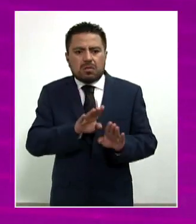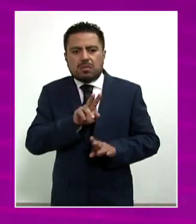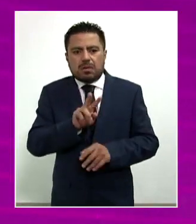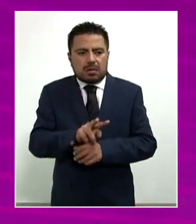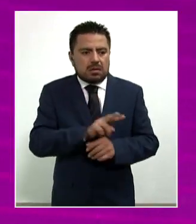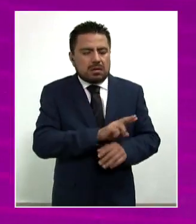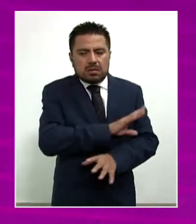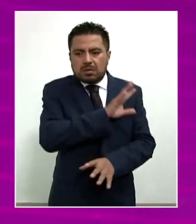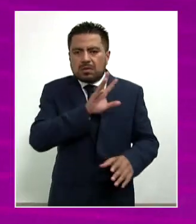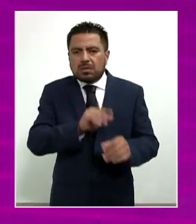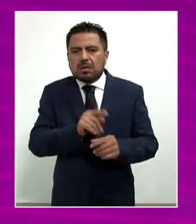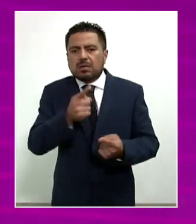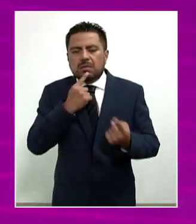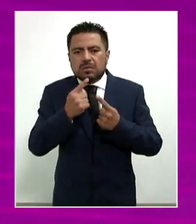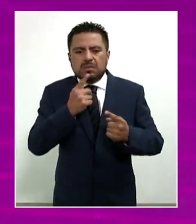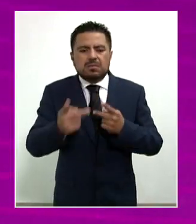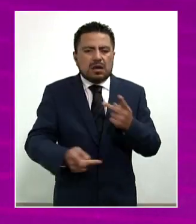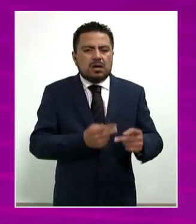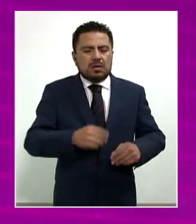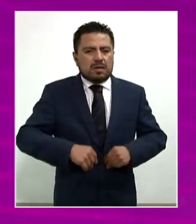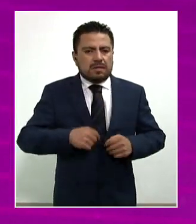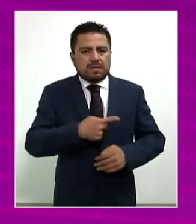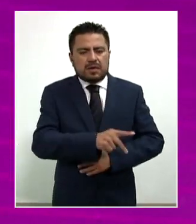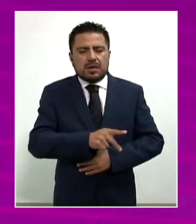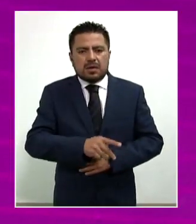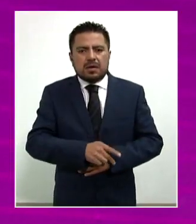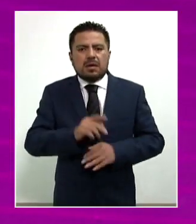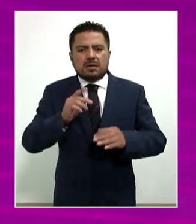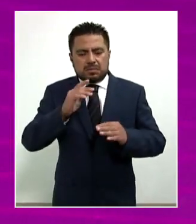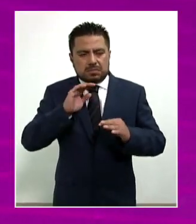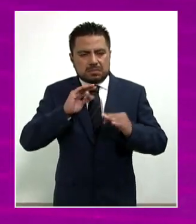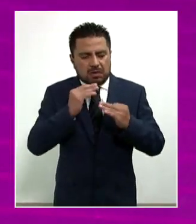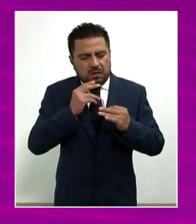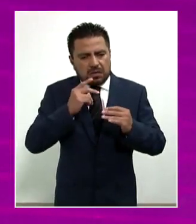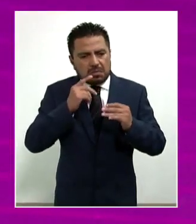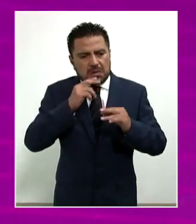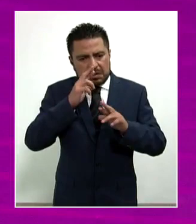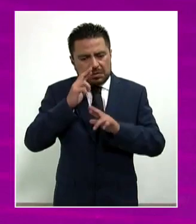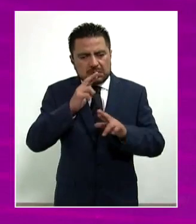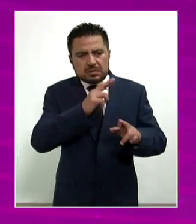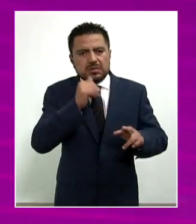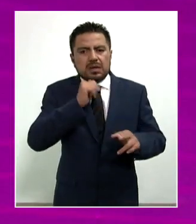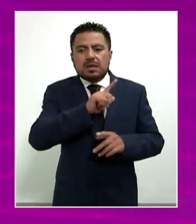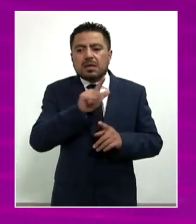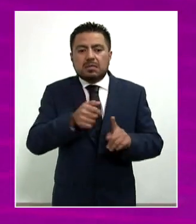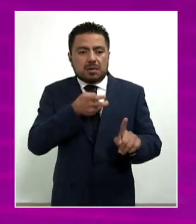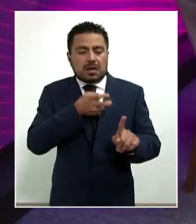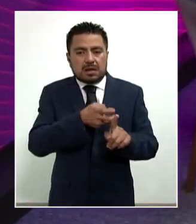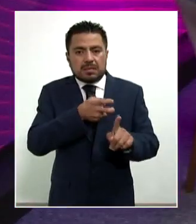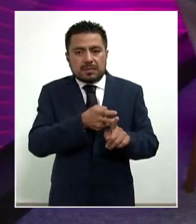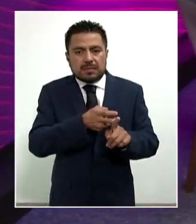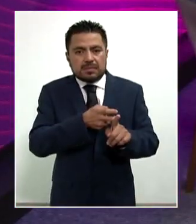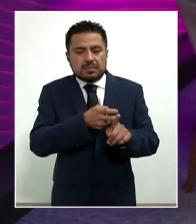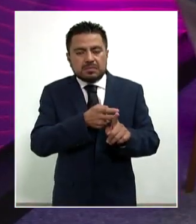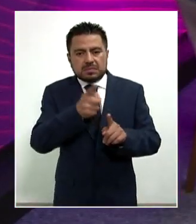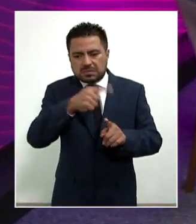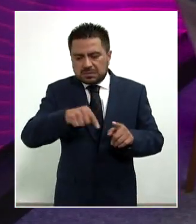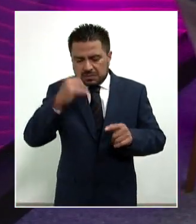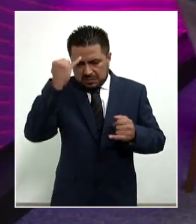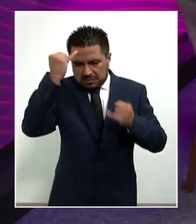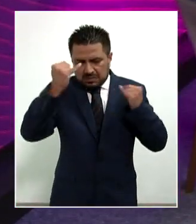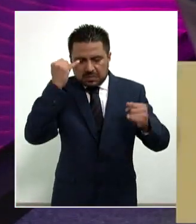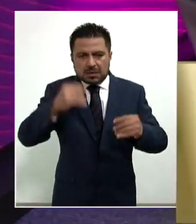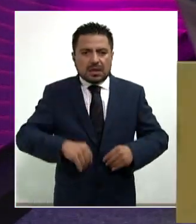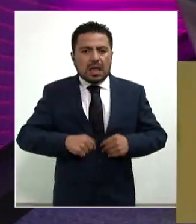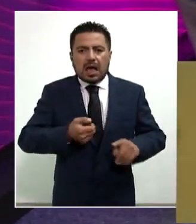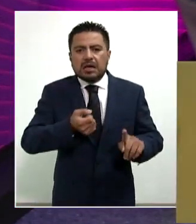Es decir, pregúntenle de su vida, de una manera respetuosa, por supuesto. Y si después de eso se imagina usted